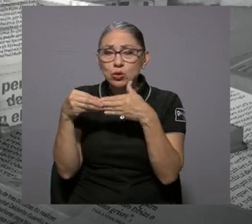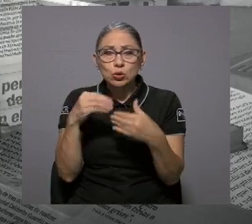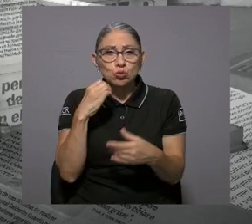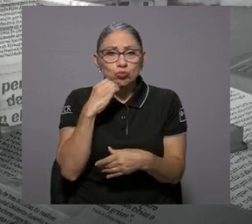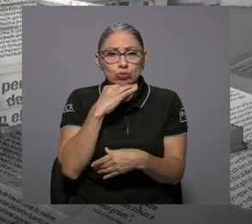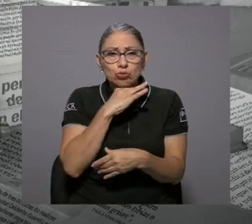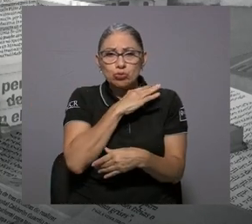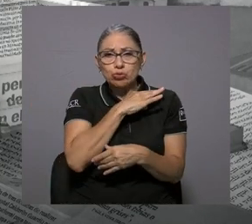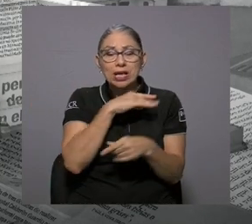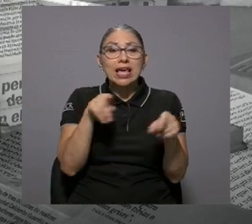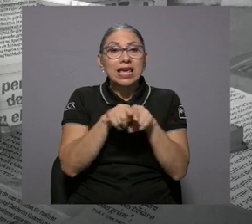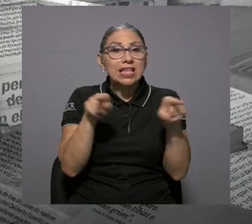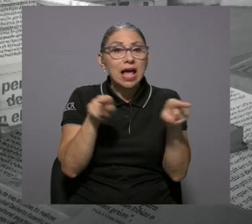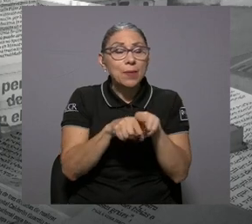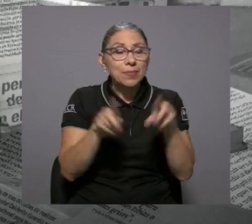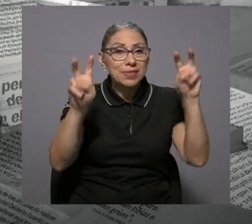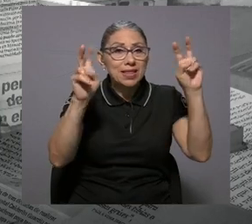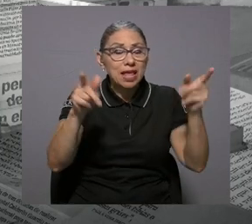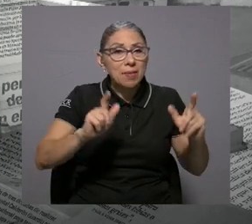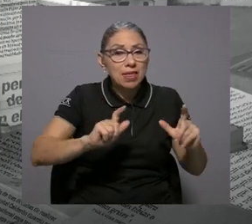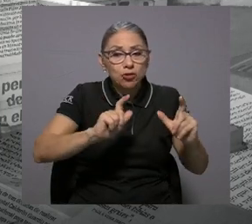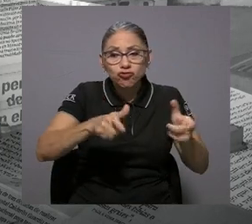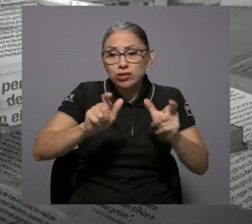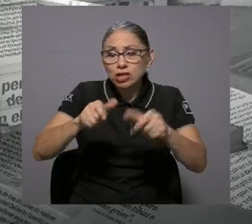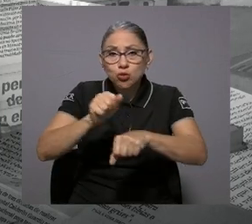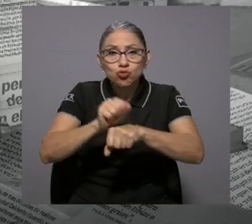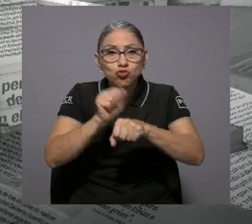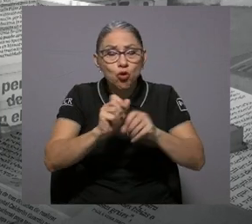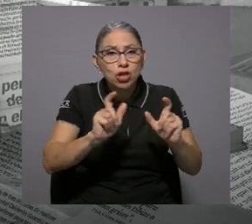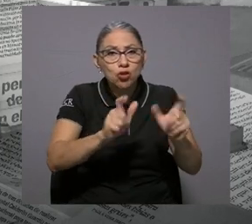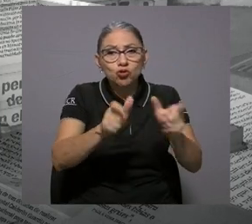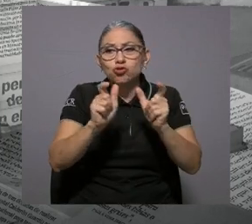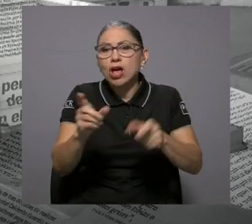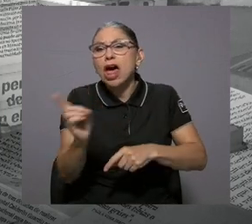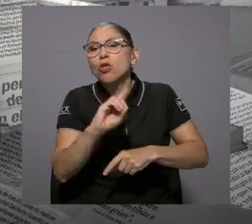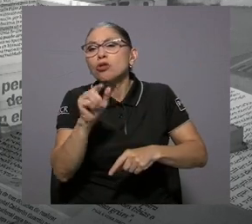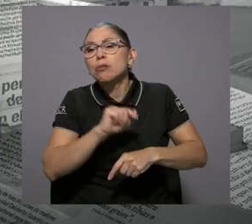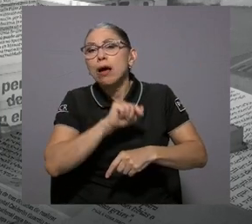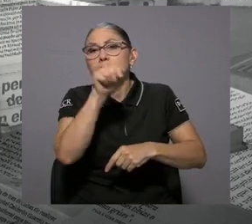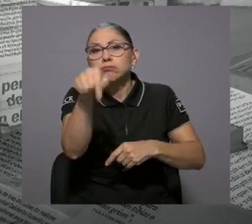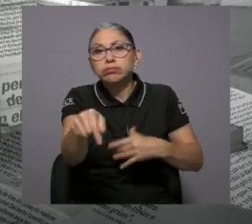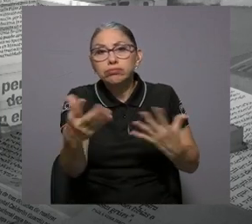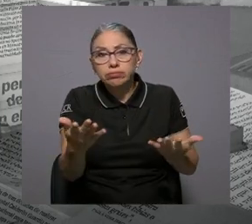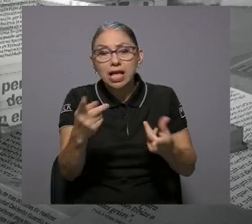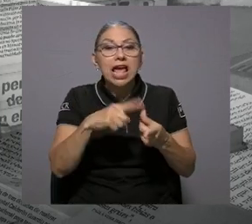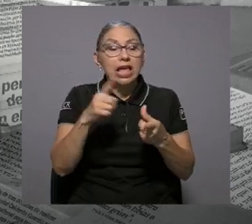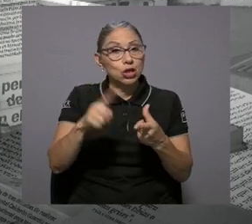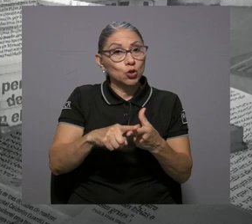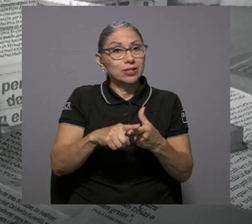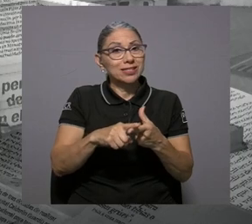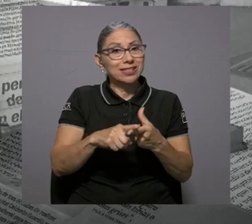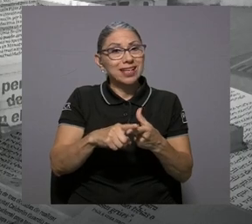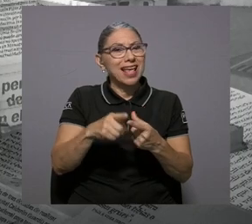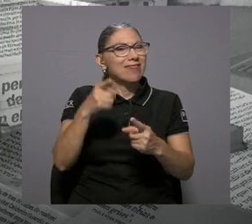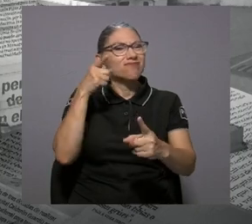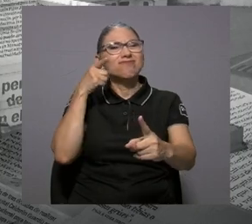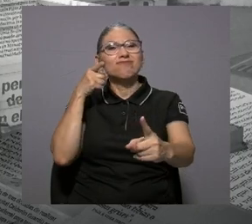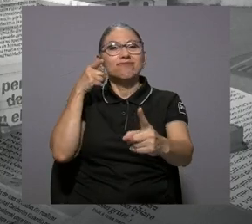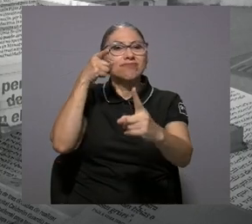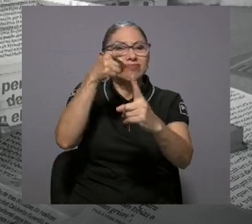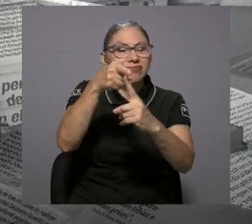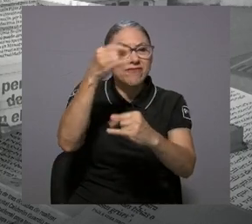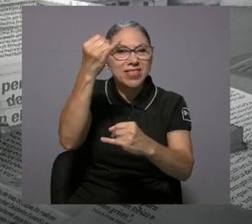tema de los residuos sólidos. Entonces, la idea es, por supuesto, tener un objetivo final, que es